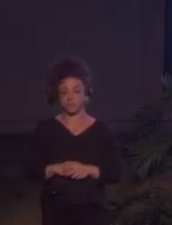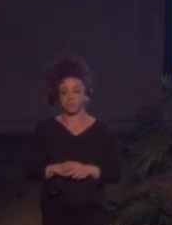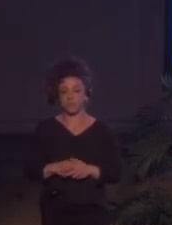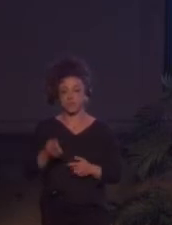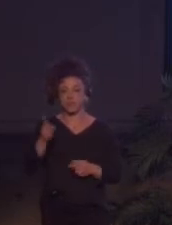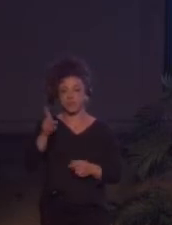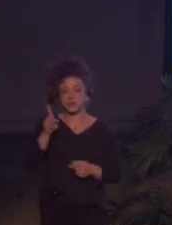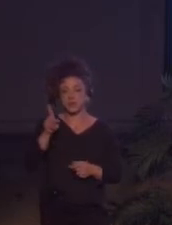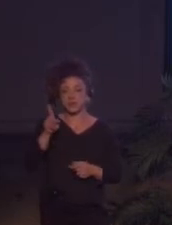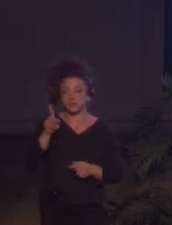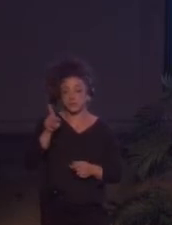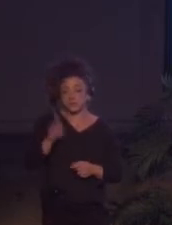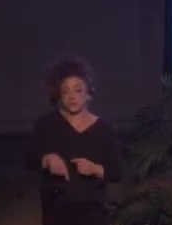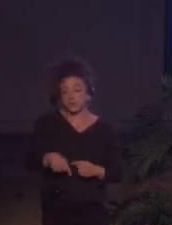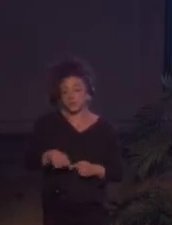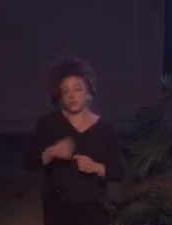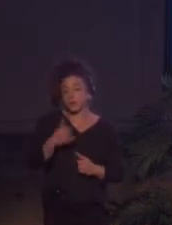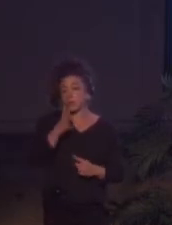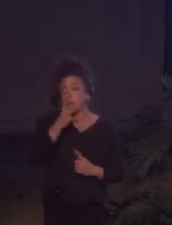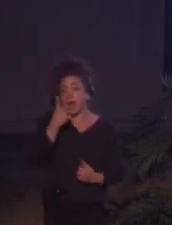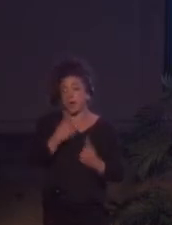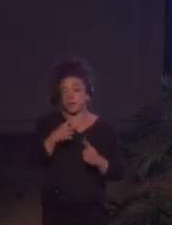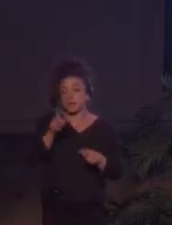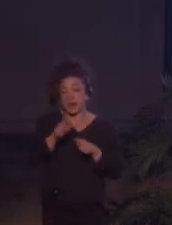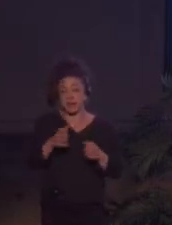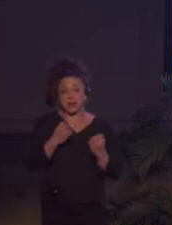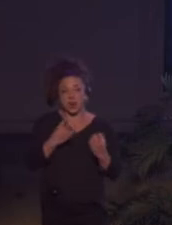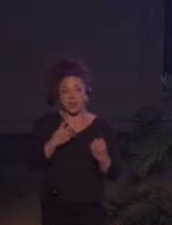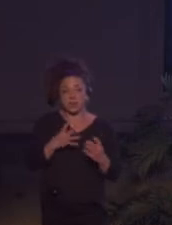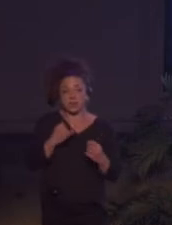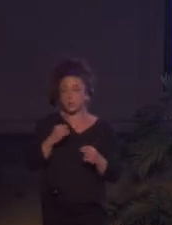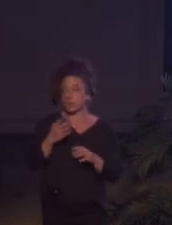actitudes súper a la defensiva, ¿no? Como, claro,